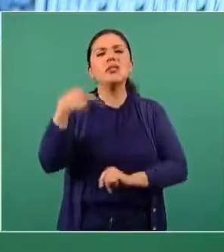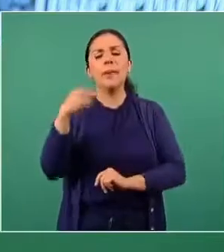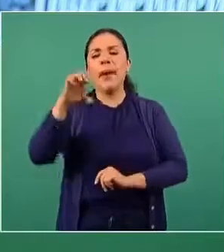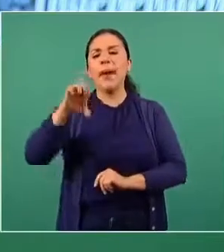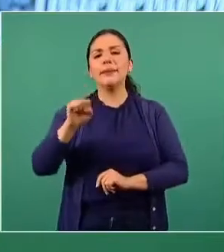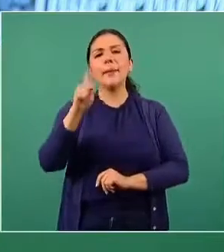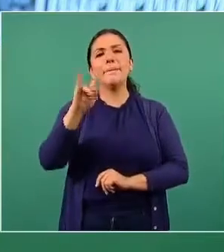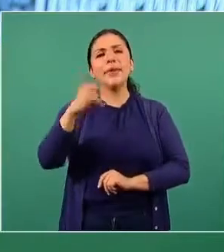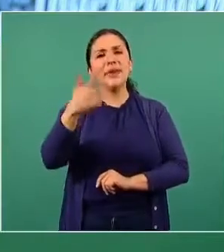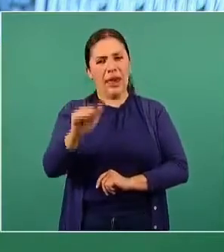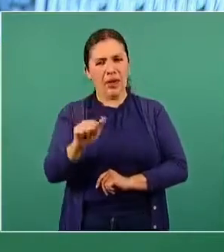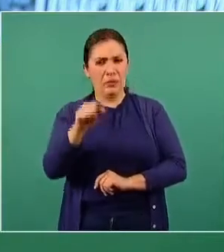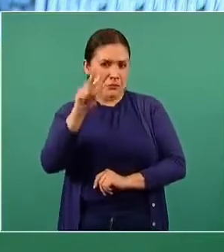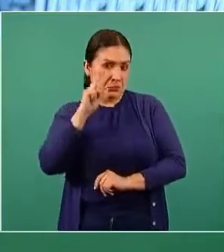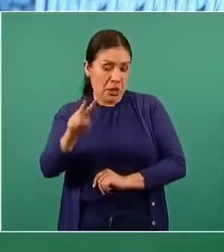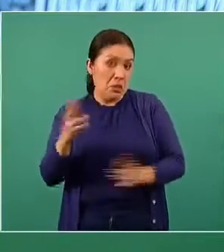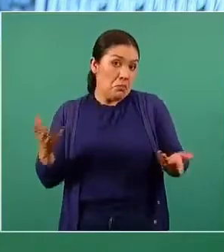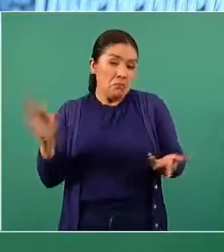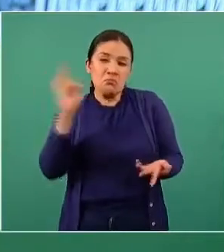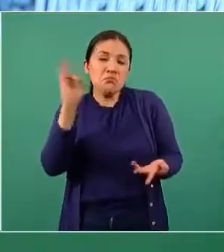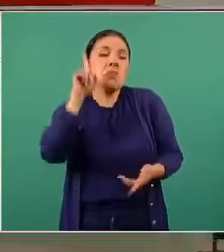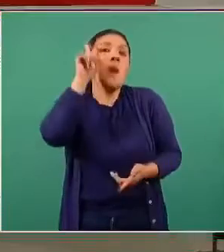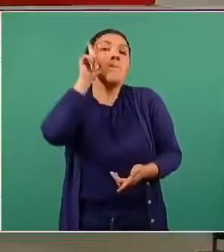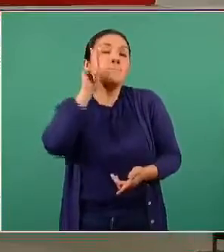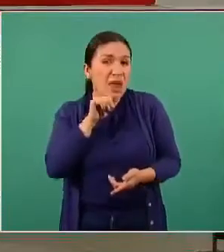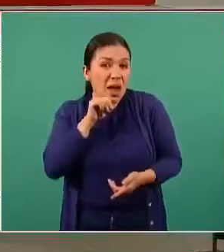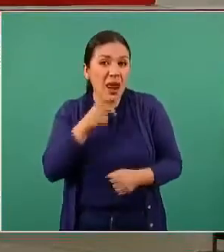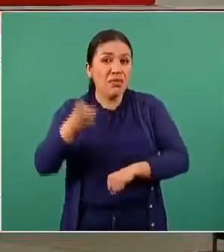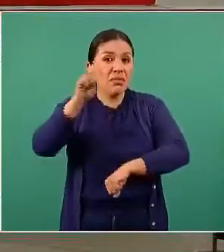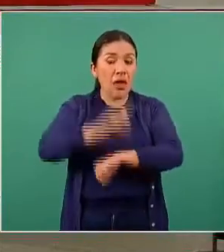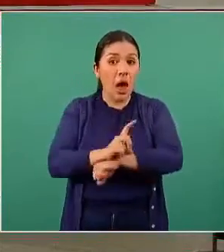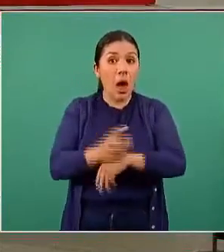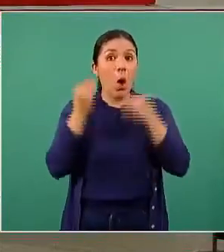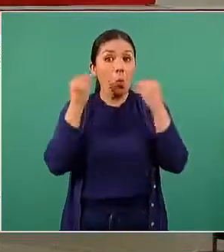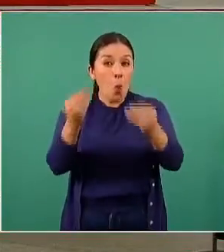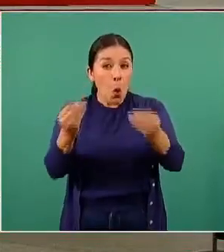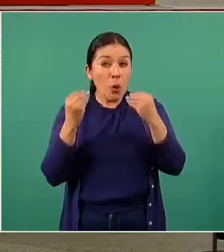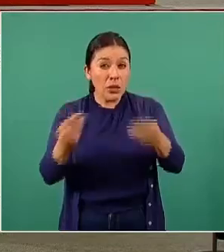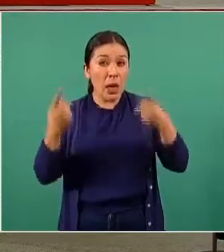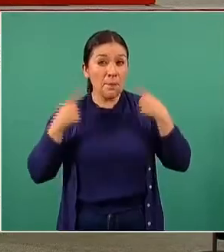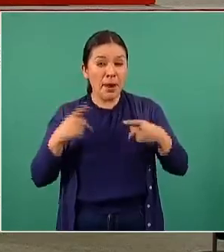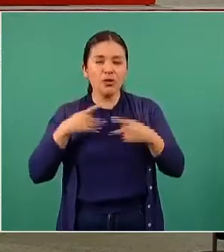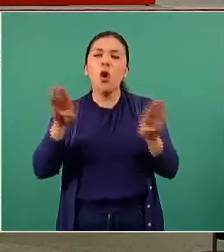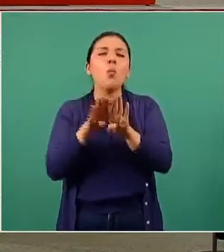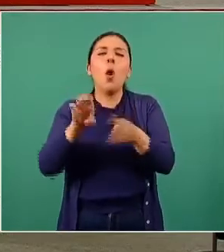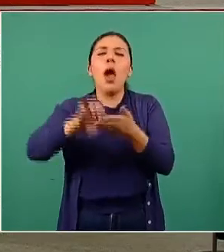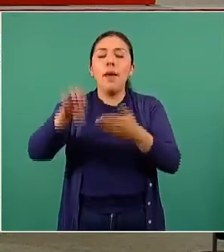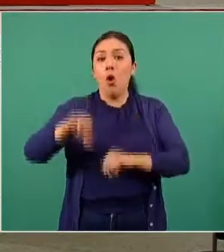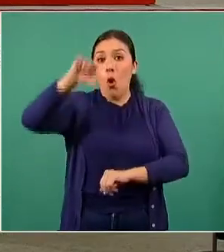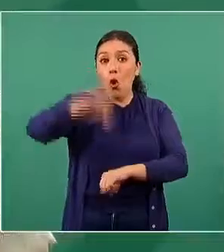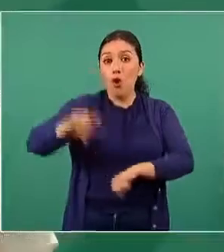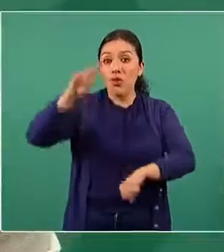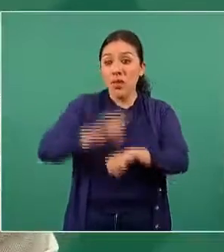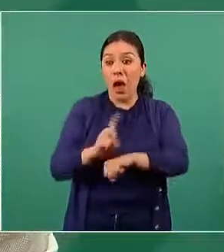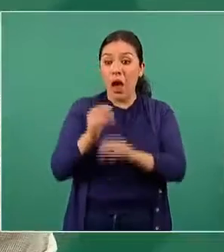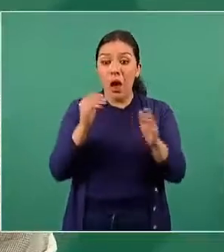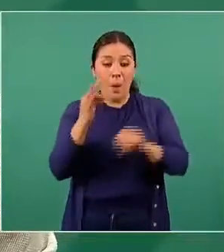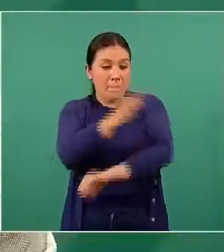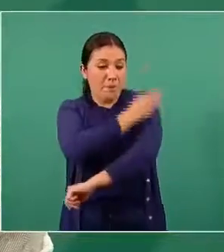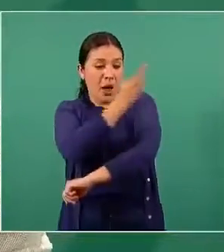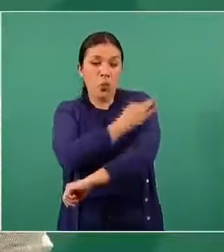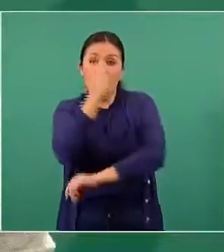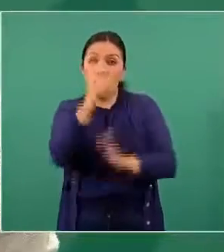No sería de sorprender que mañana la cantidad ya no sea, es decir, lo que se está poniendo hoy ya no sea de 1 millón, sino sea un